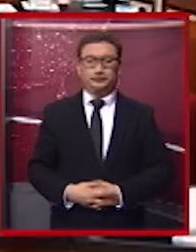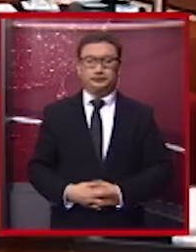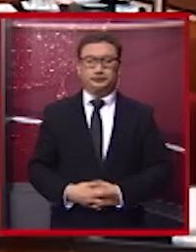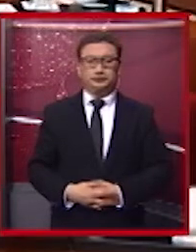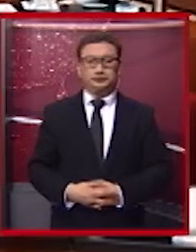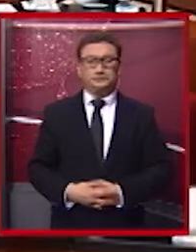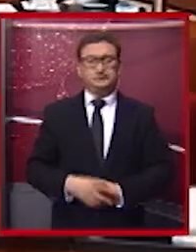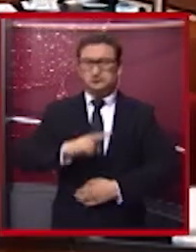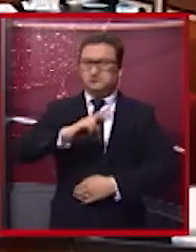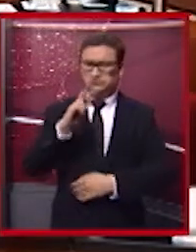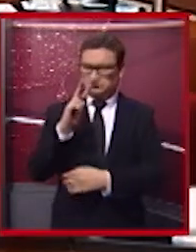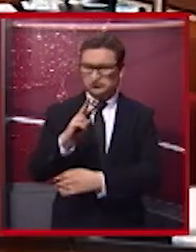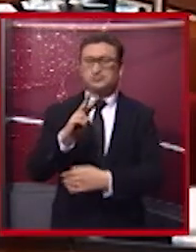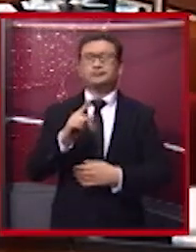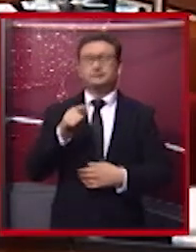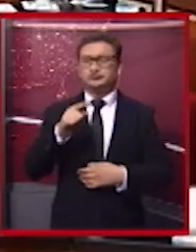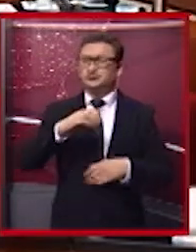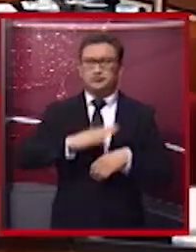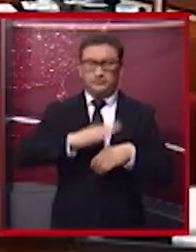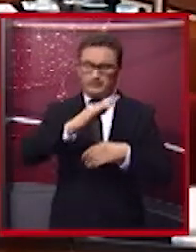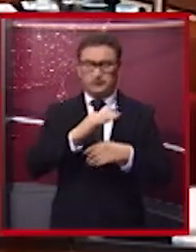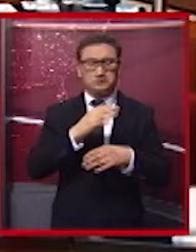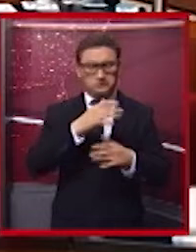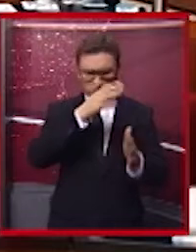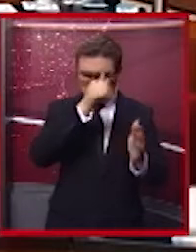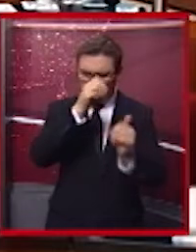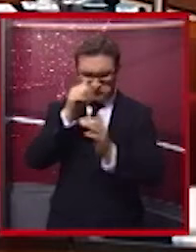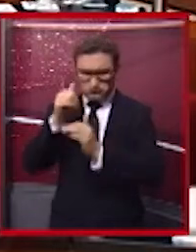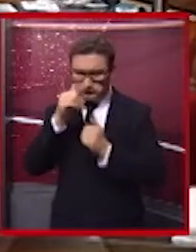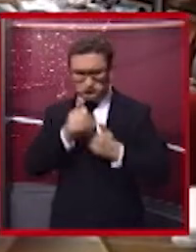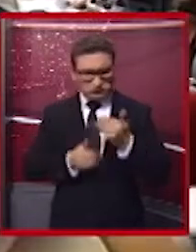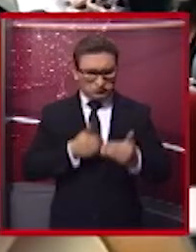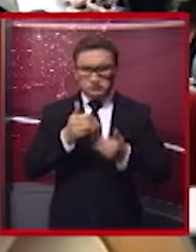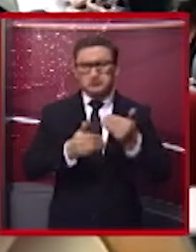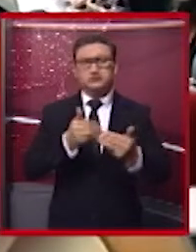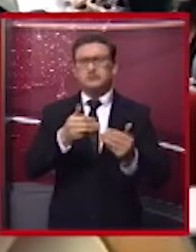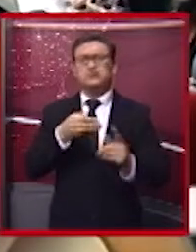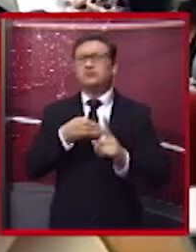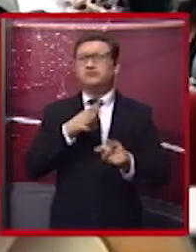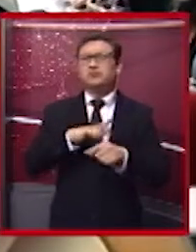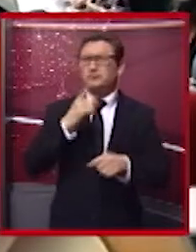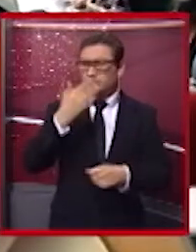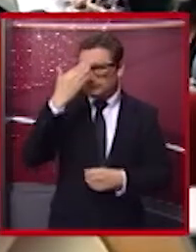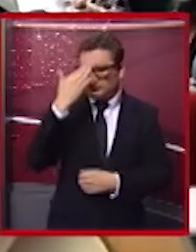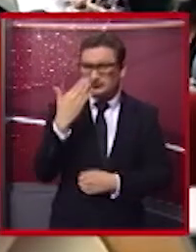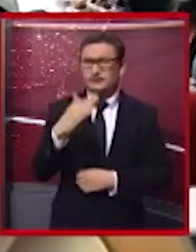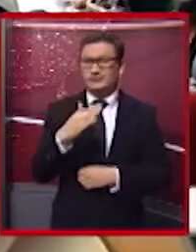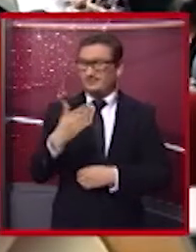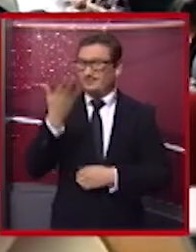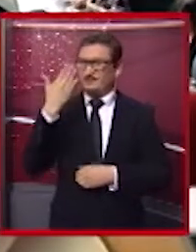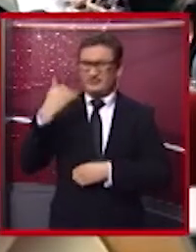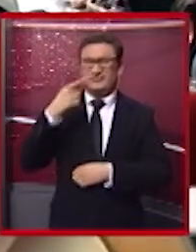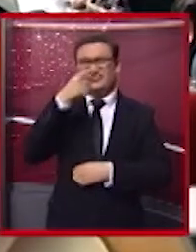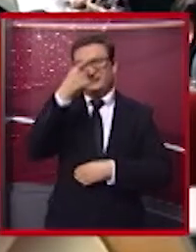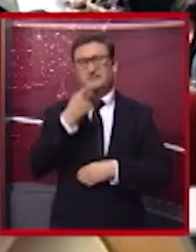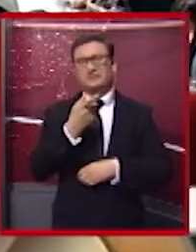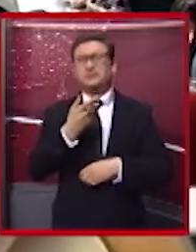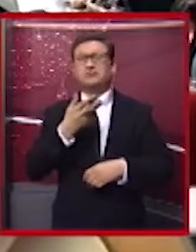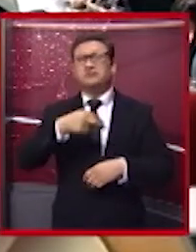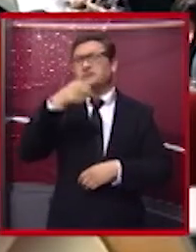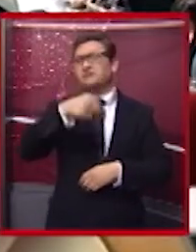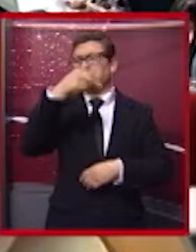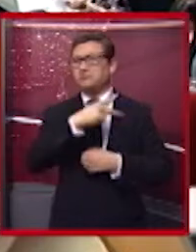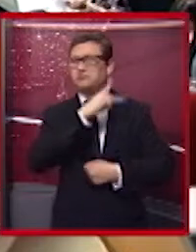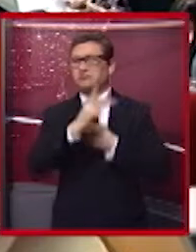Y además que se haya logrado en los términos en los que se logró, porque sabemos que había una presión muy fuerte del país del norte que